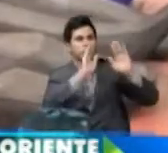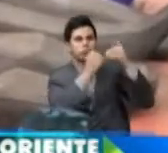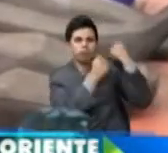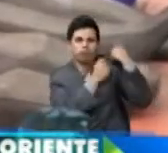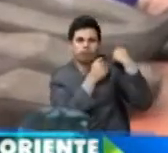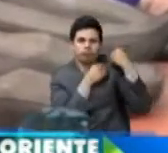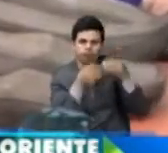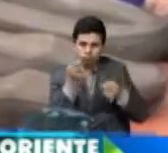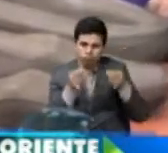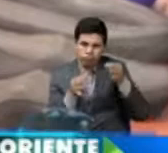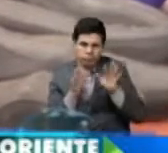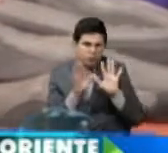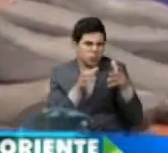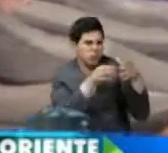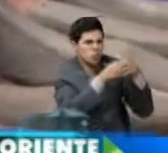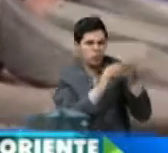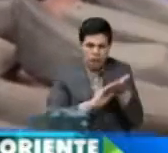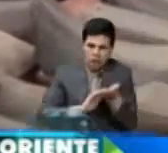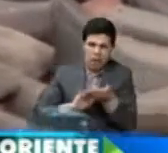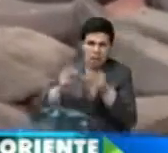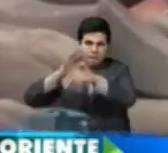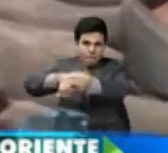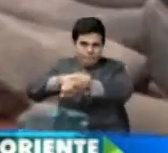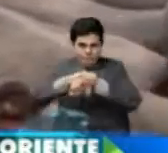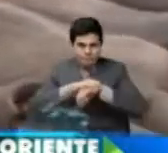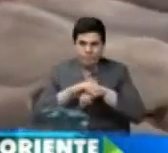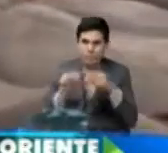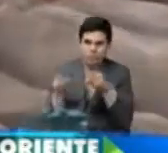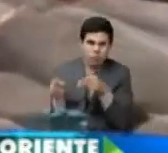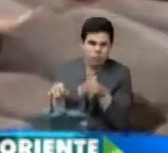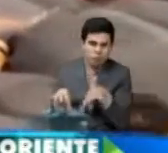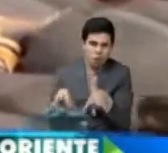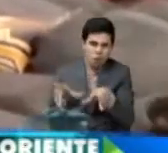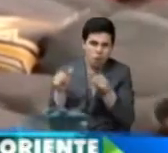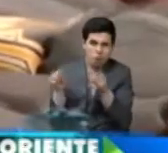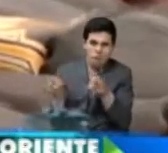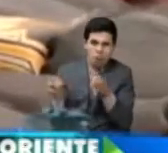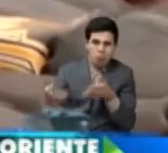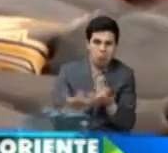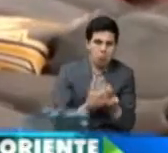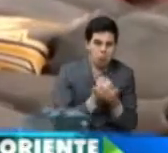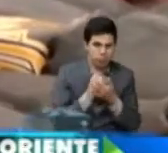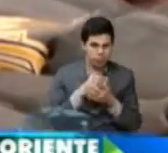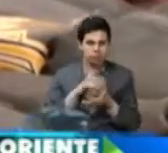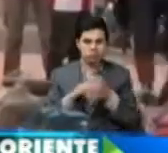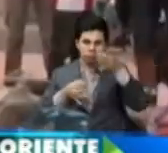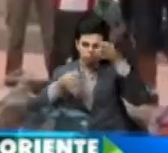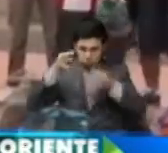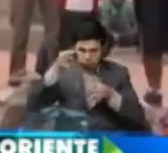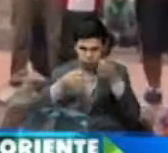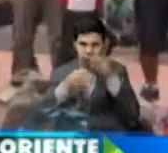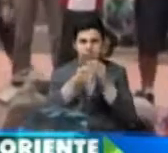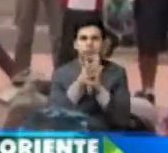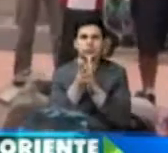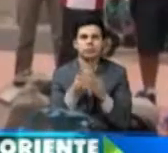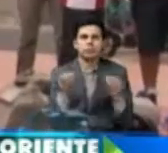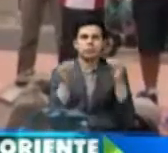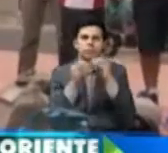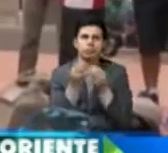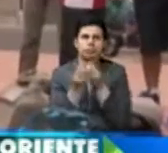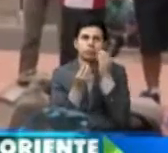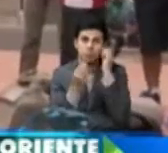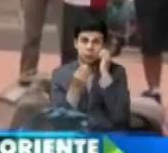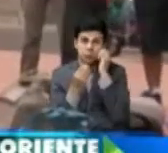autoridad competente por el delito de receptación. Se van a desarrollar las correspondientes audiencias preliminares y hay que